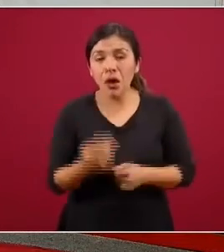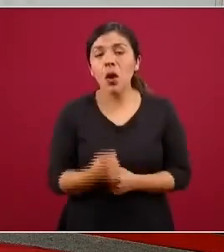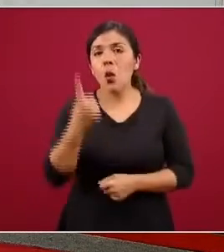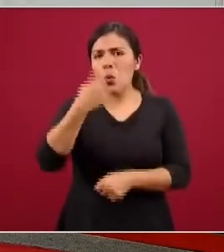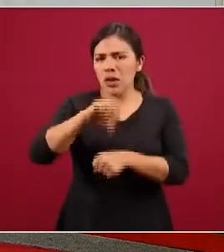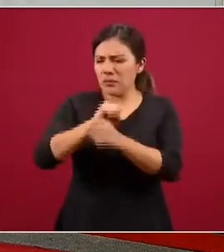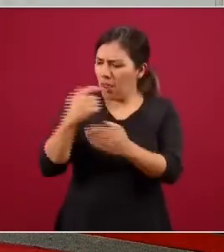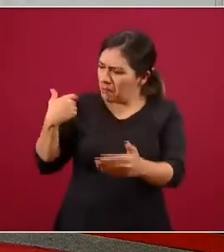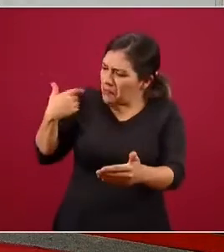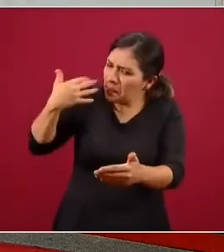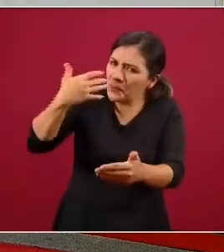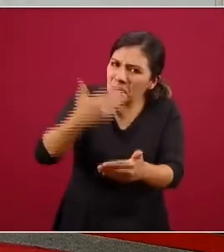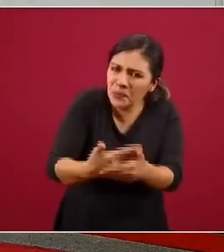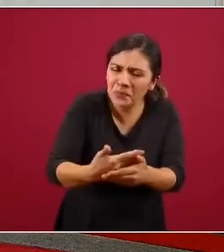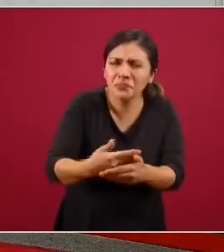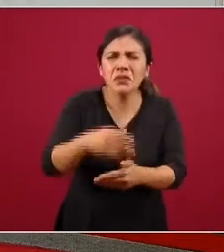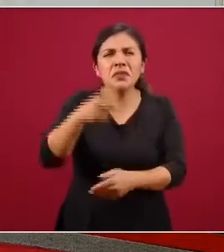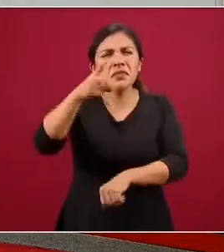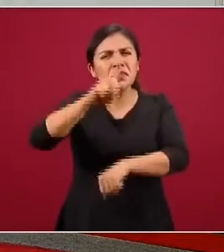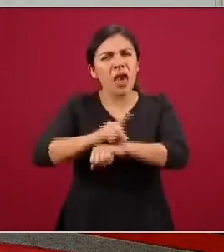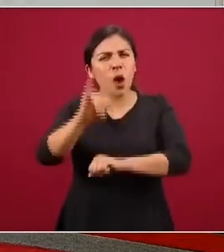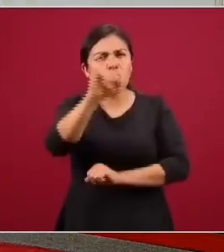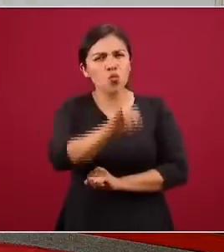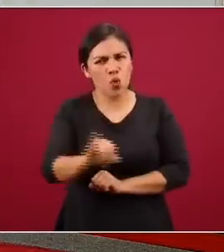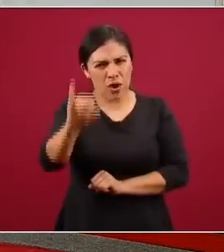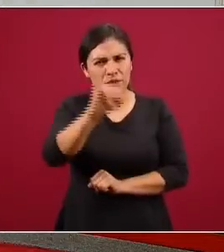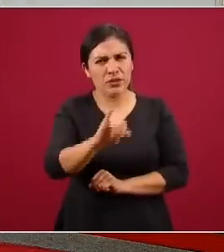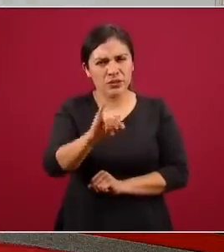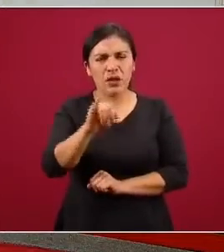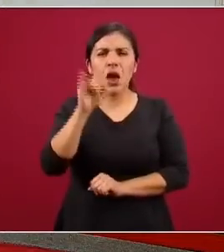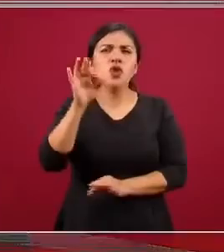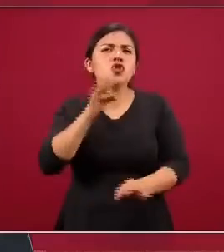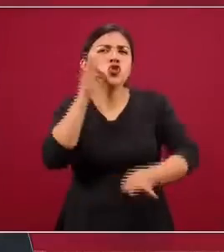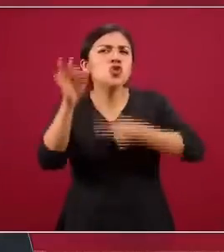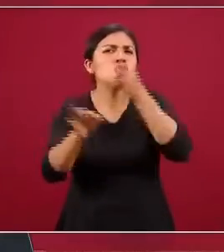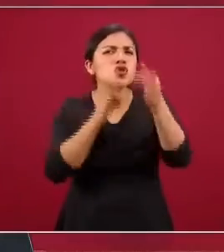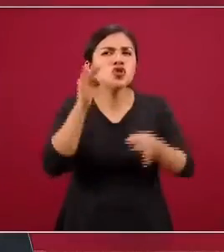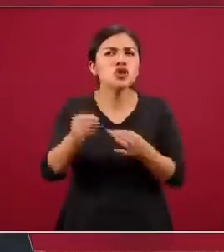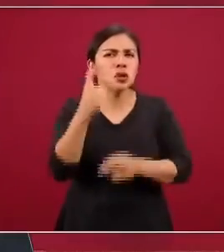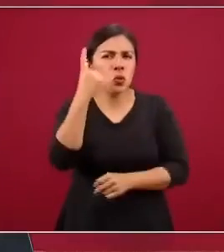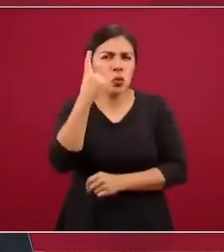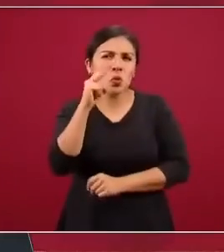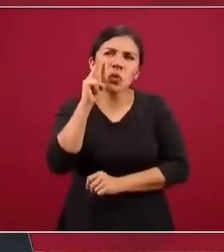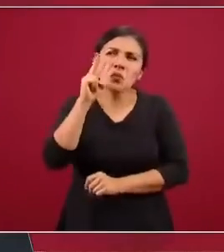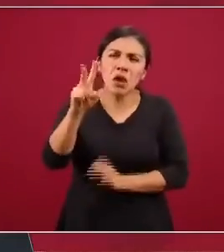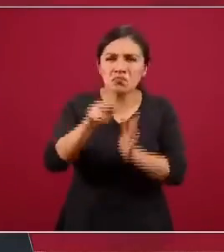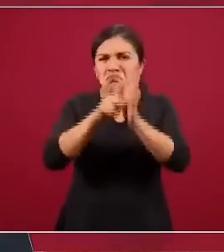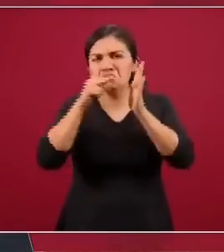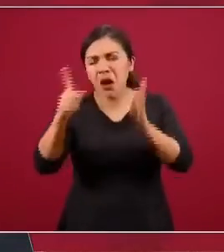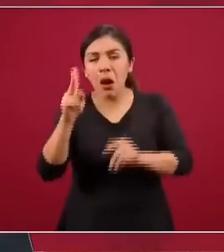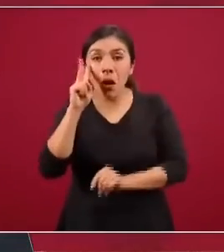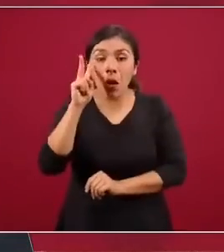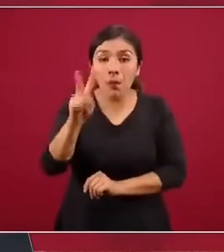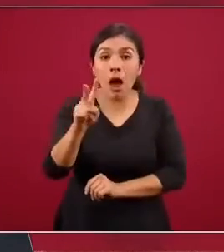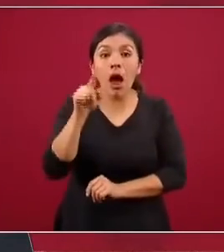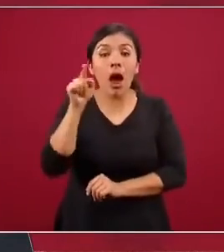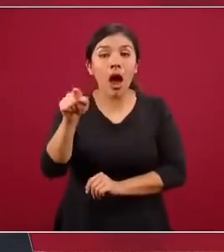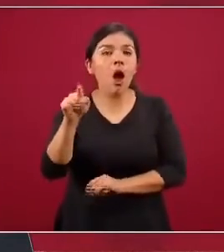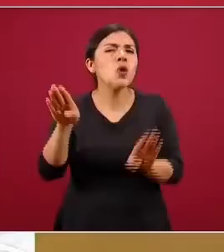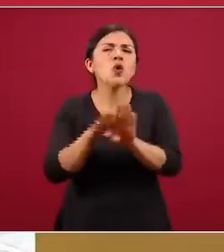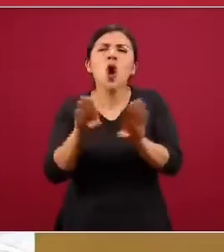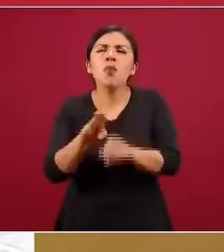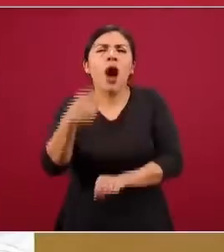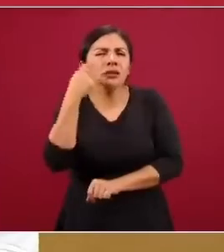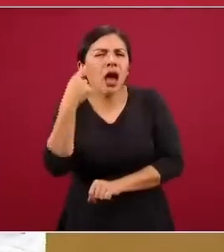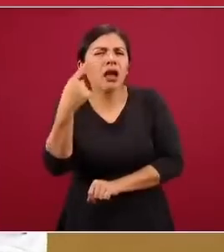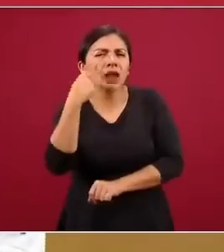de la semana, concretamente el jueves, salió en noticia de un medio nacional. Como suele